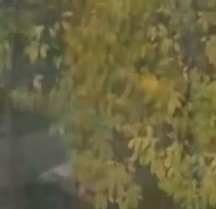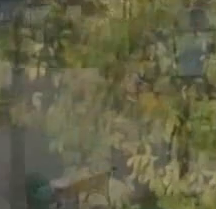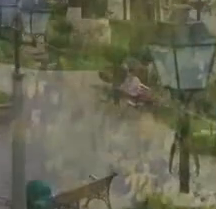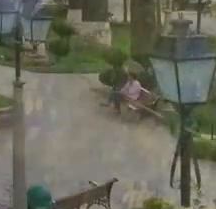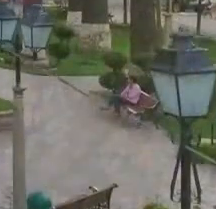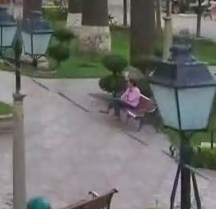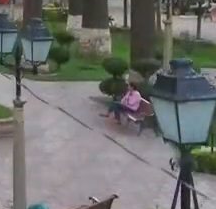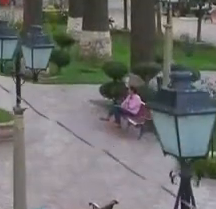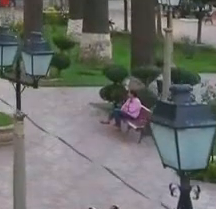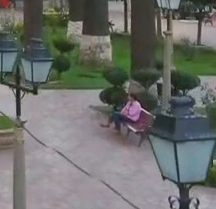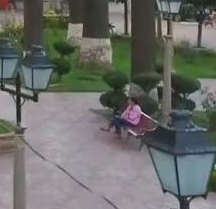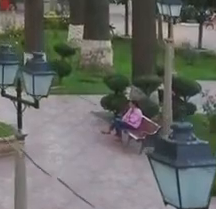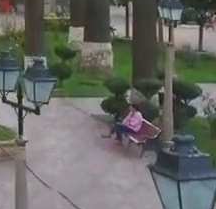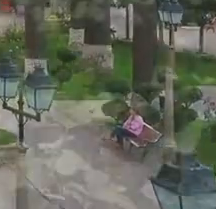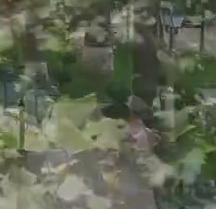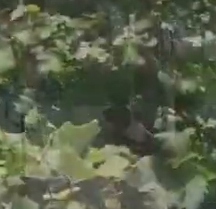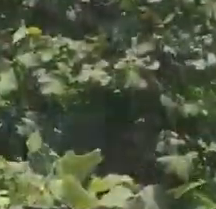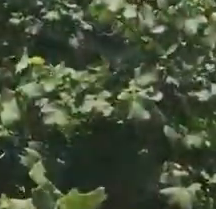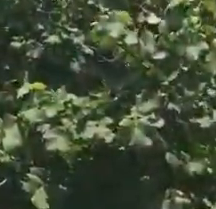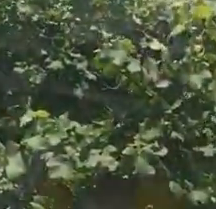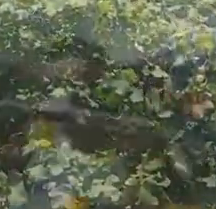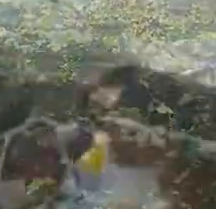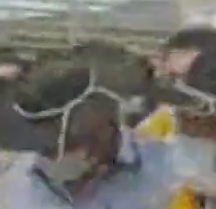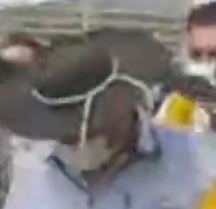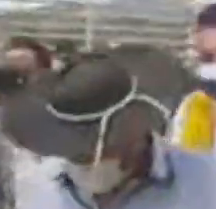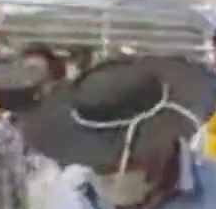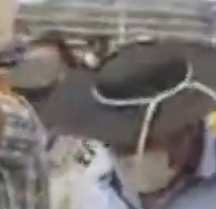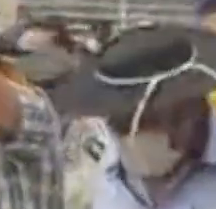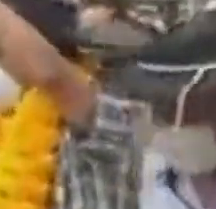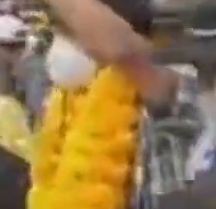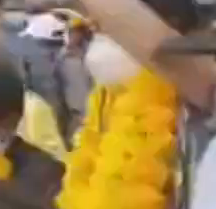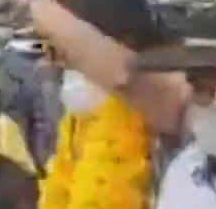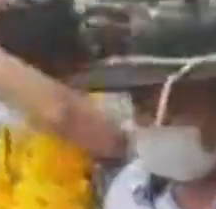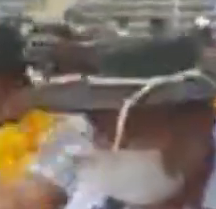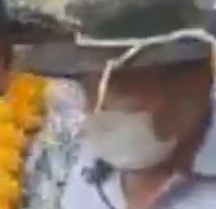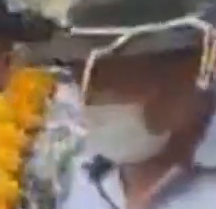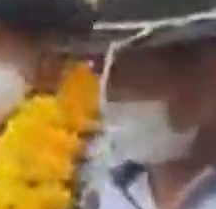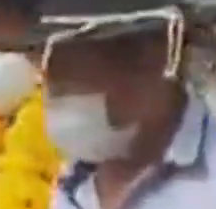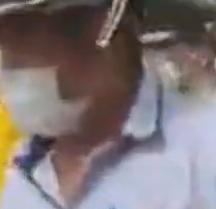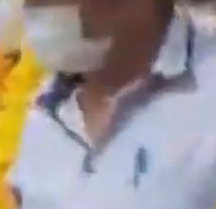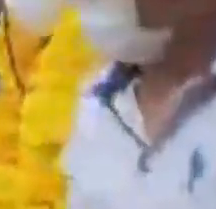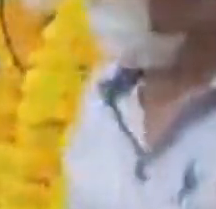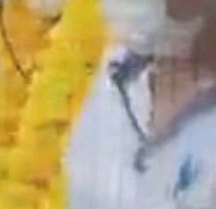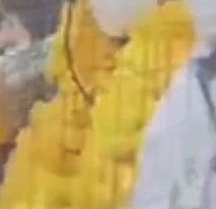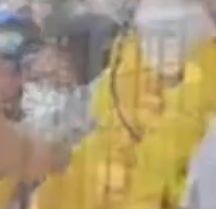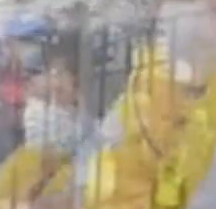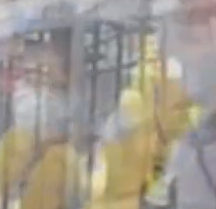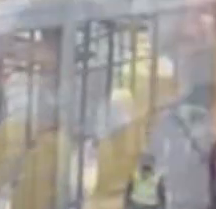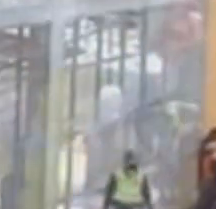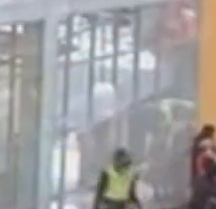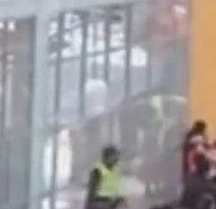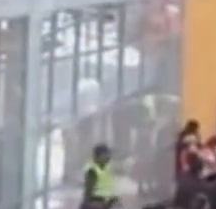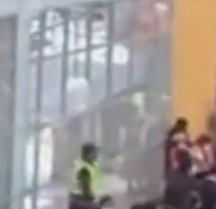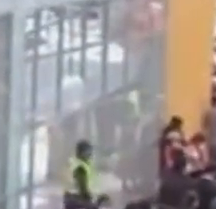Como una forma de homenaje al aniversario de la gesta libertaria de Tarija, el presidente Luis Arce visitó el municipio de Patcaya, para